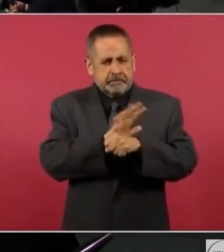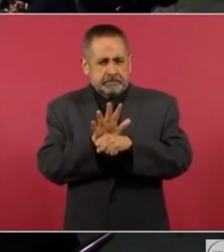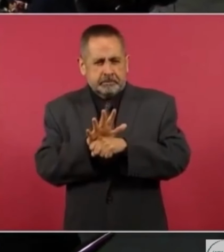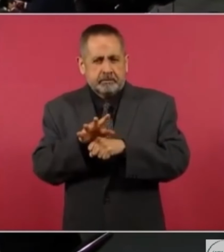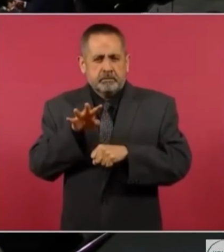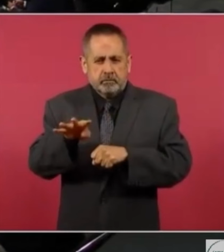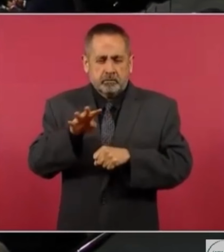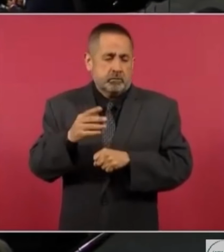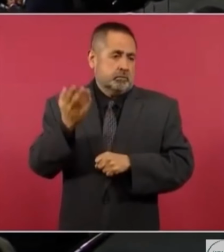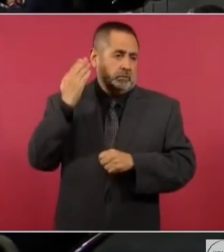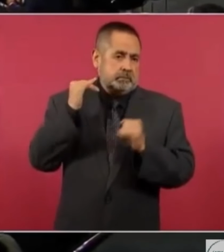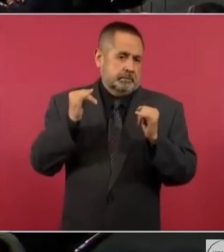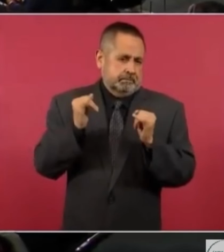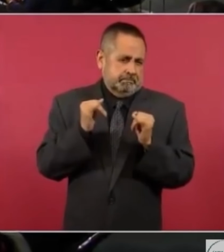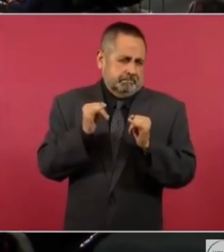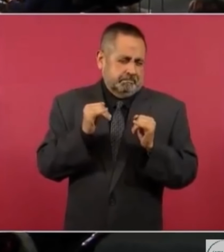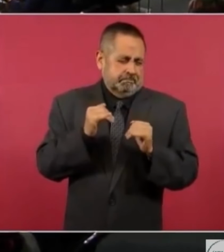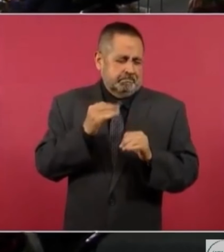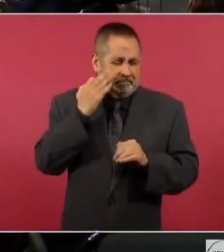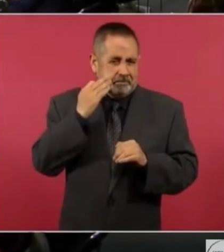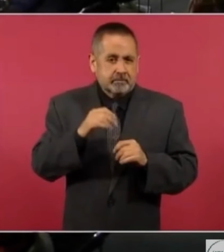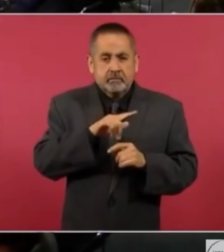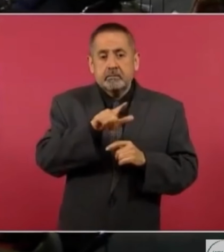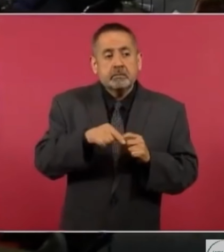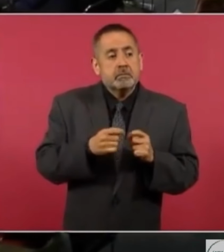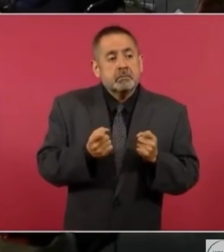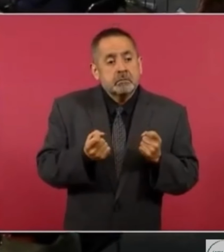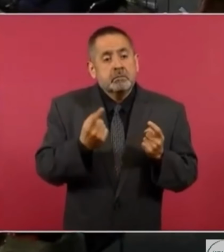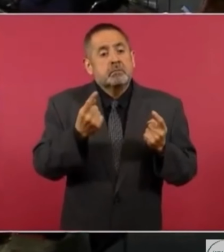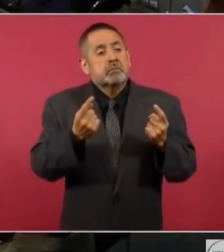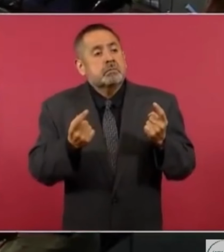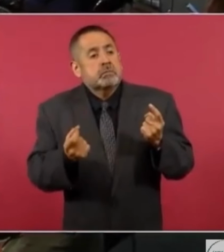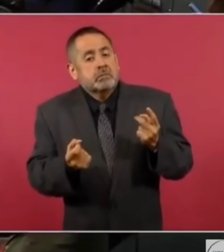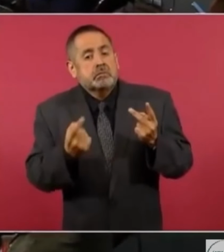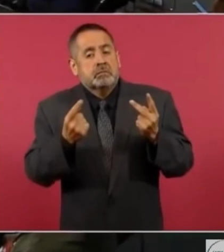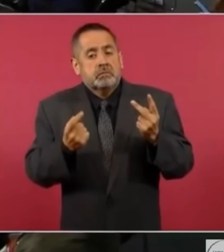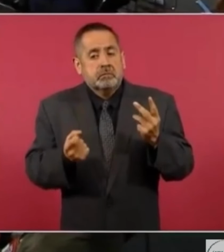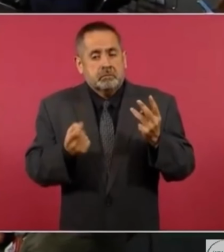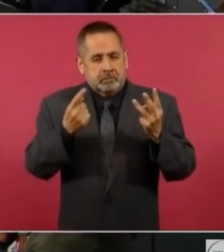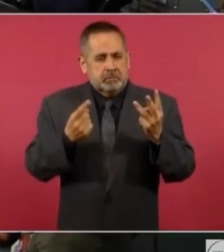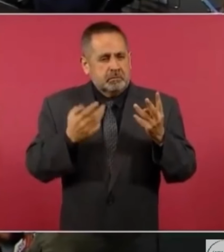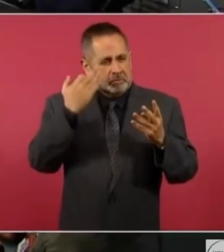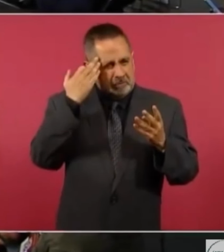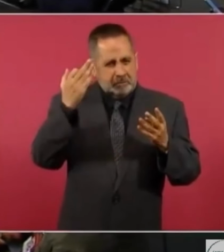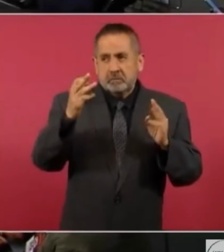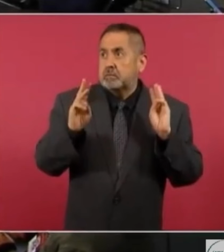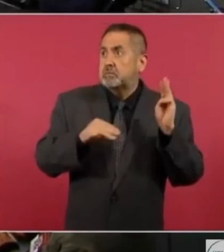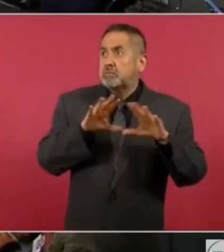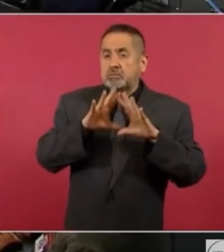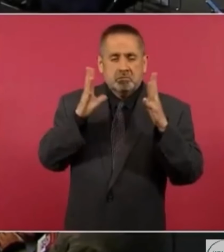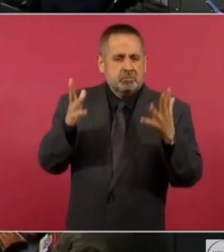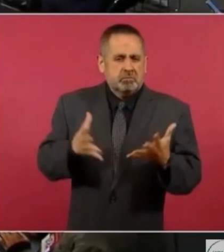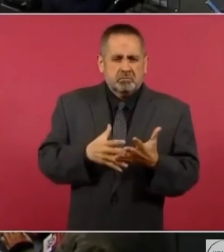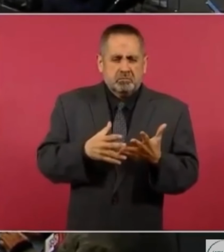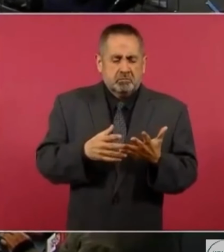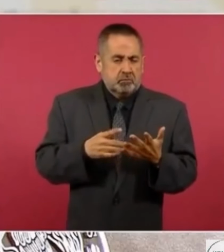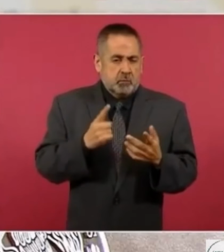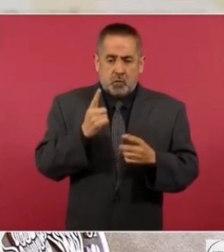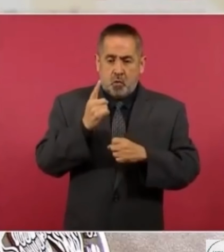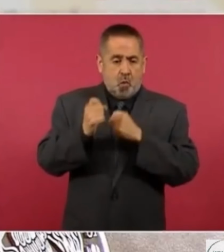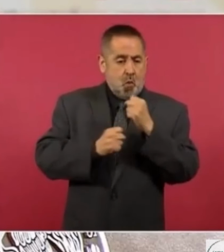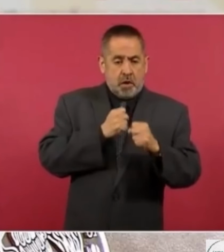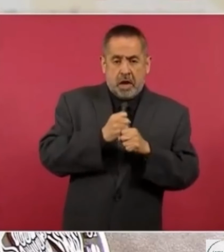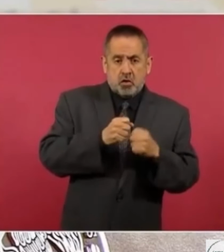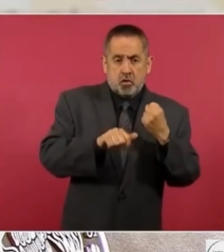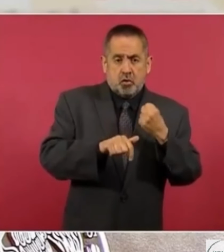el invierno, pero después tuvimos brotes o oleadas en todos los sitios del mundo, indistintamente